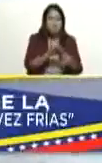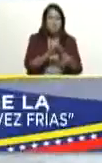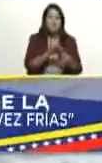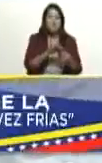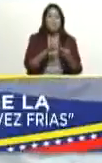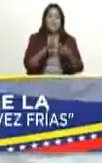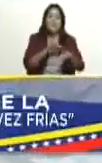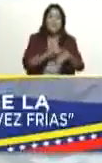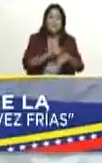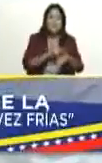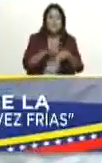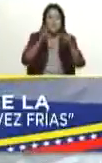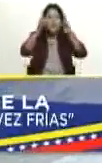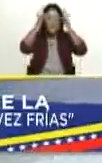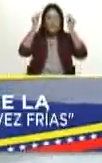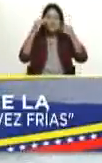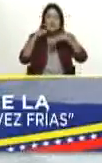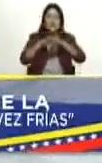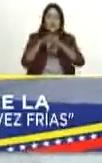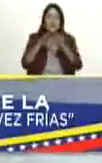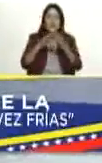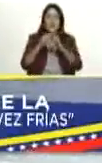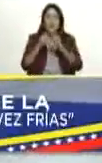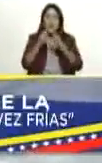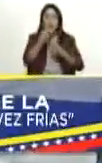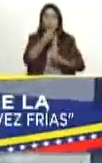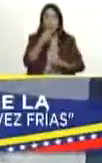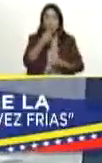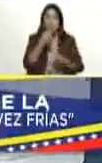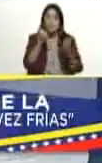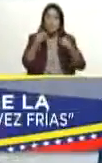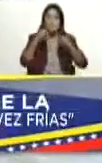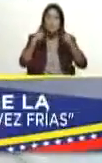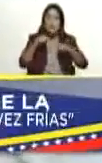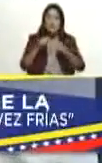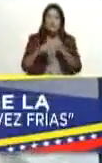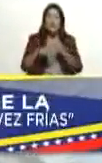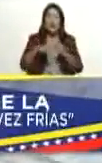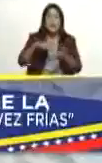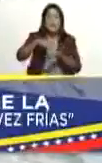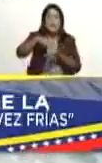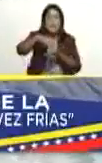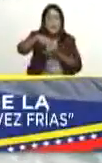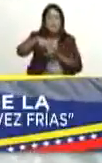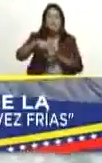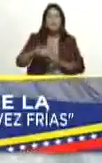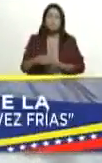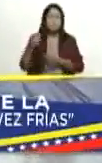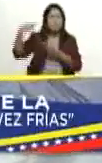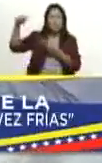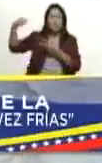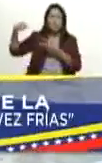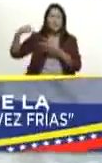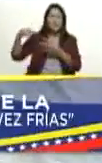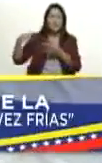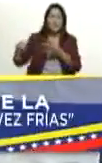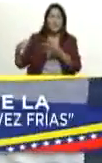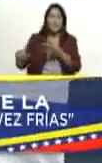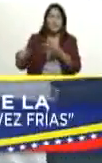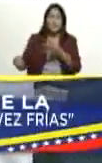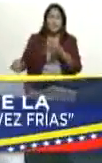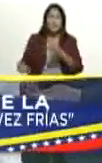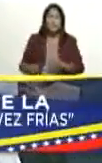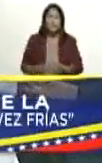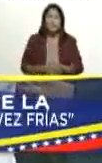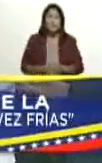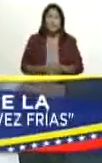comunitaria, enfermería integral comunitaria, odontología, fisioterapia, entre otras especialidades. En esa línea de naturaleza